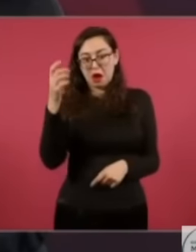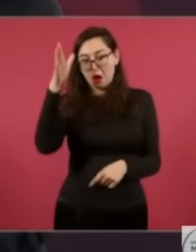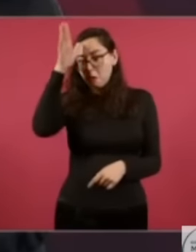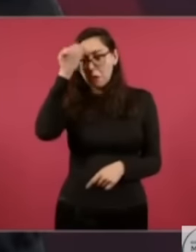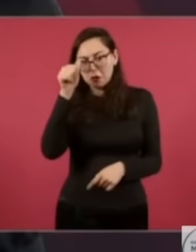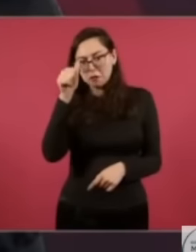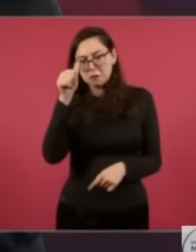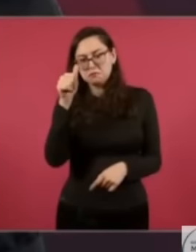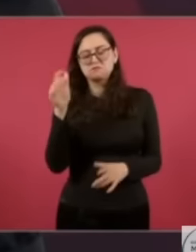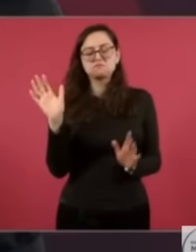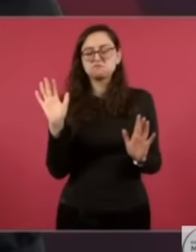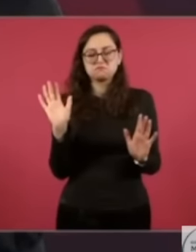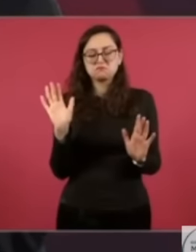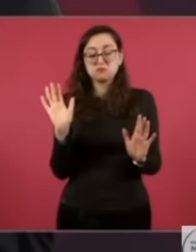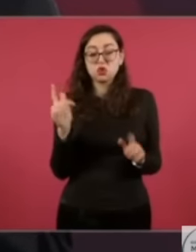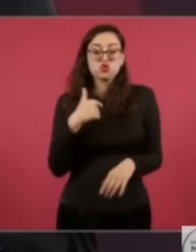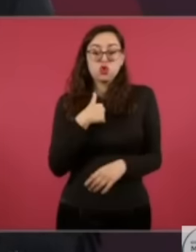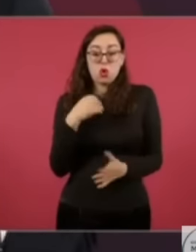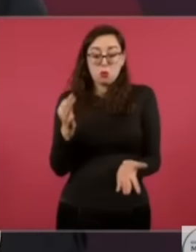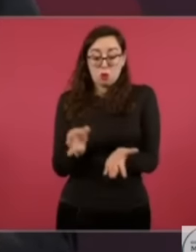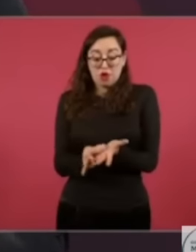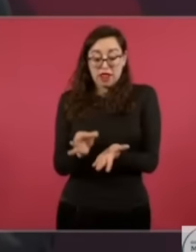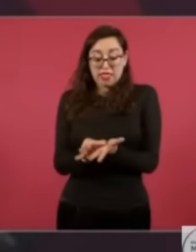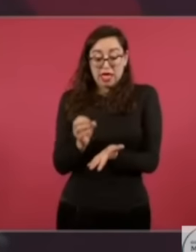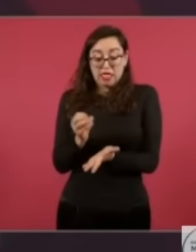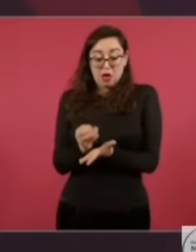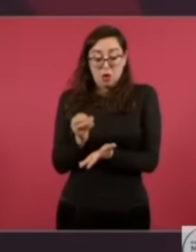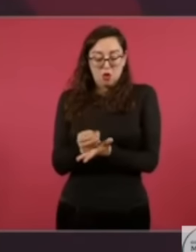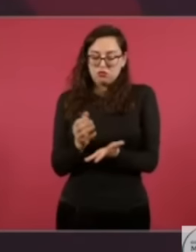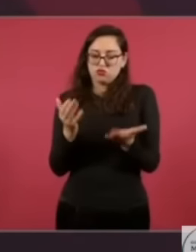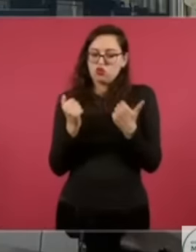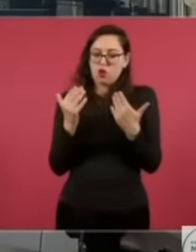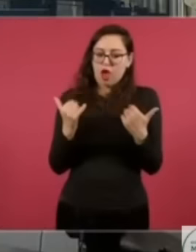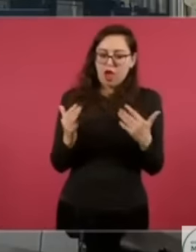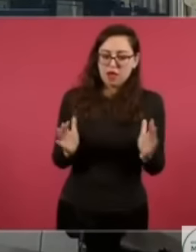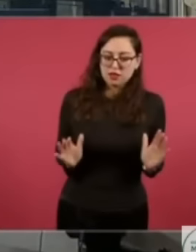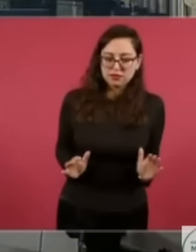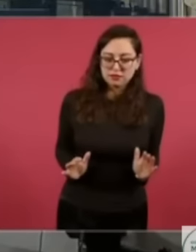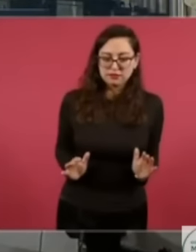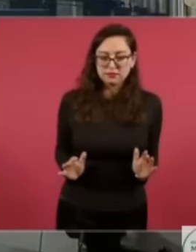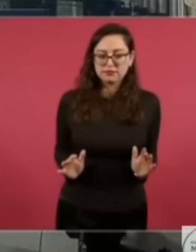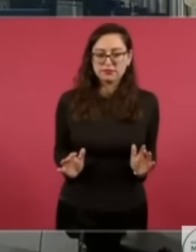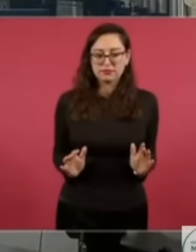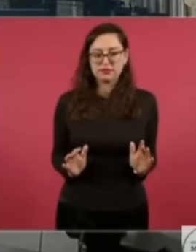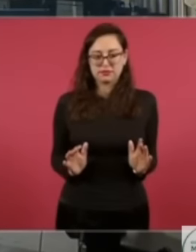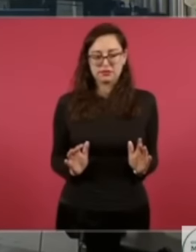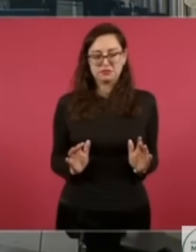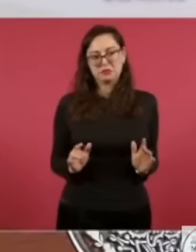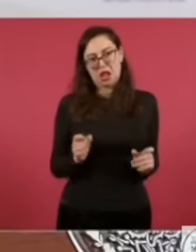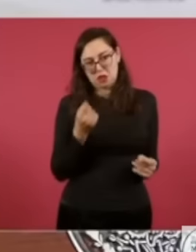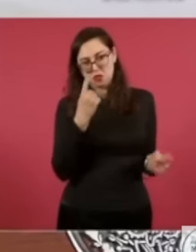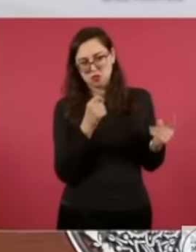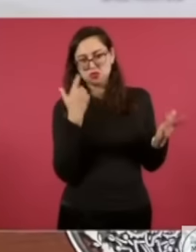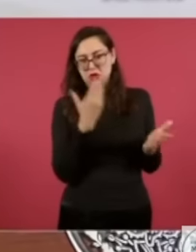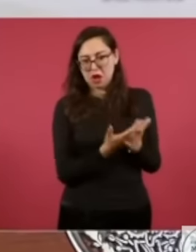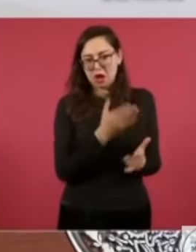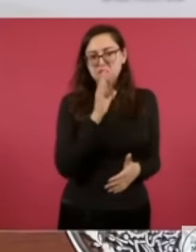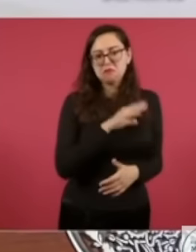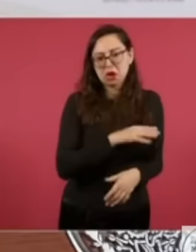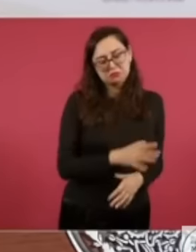oro. Pero él sí está de acuerdo. Para caerle bien a todos. Pero sí te puedo decir de que no